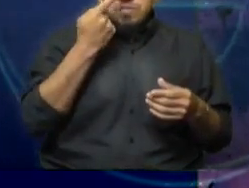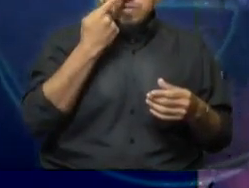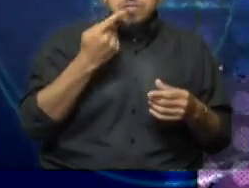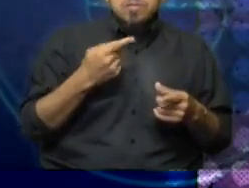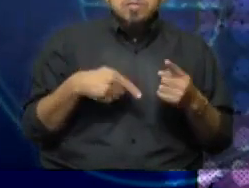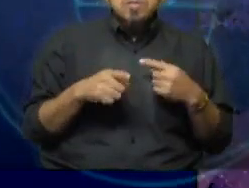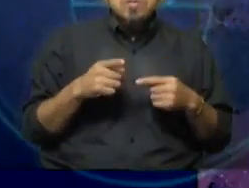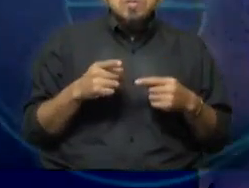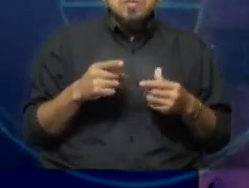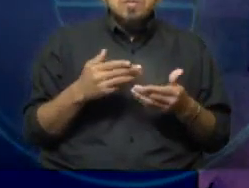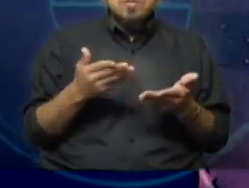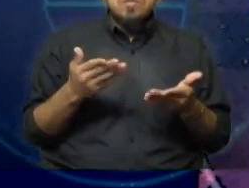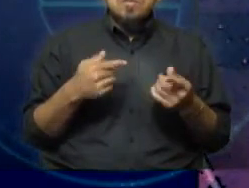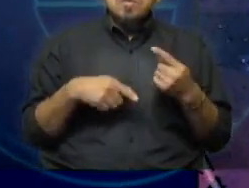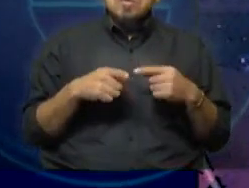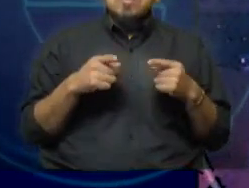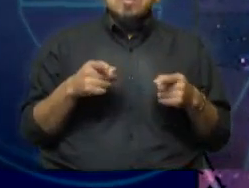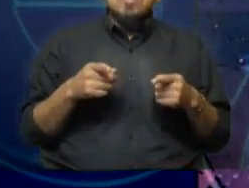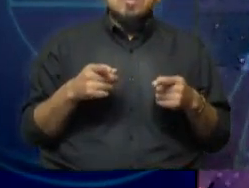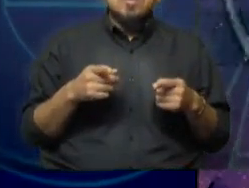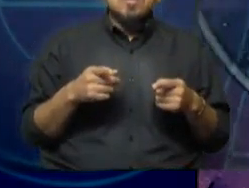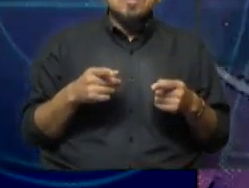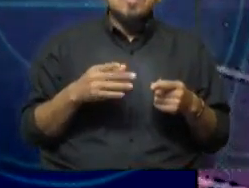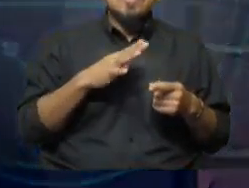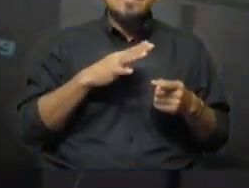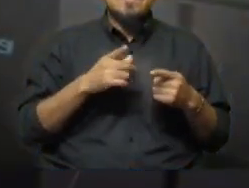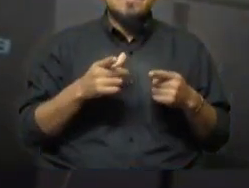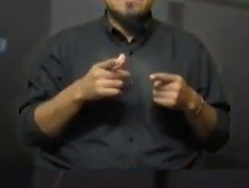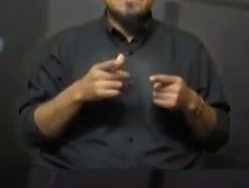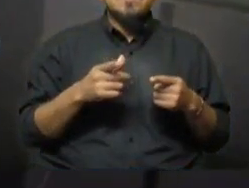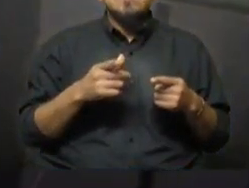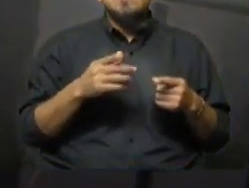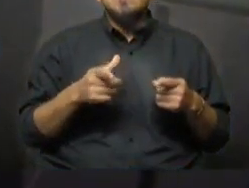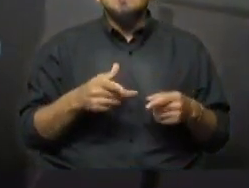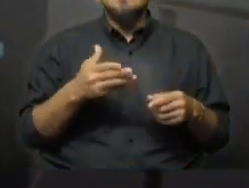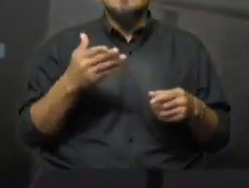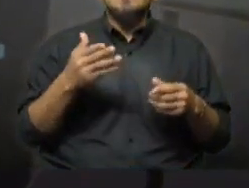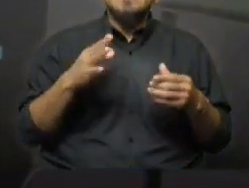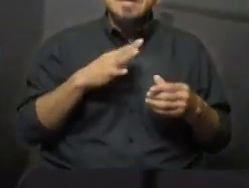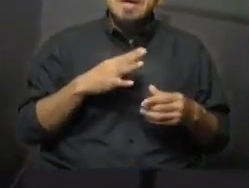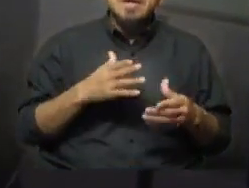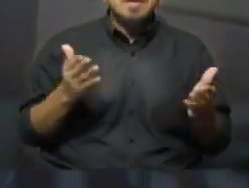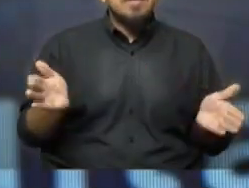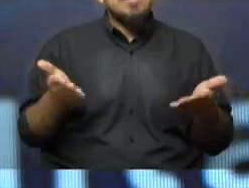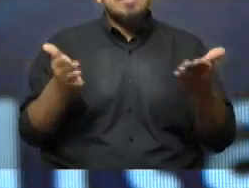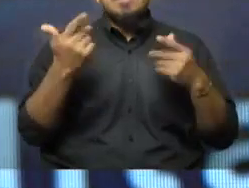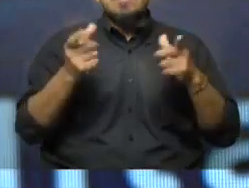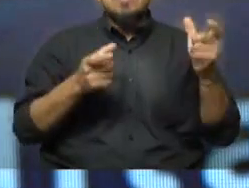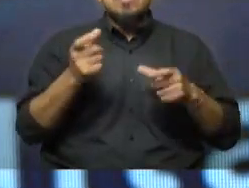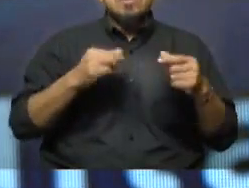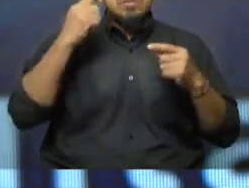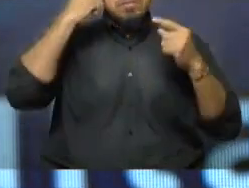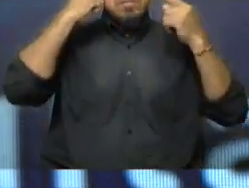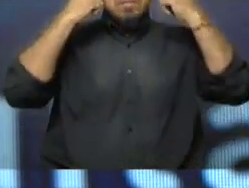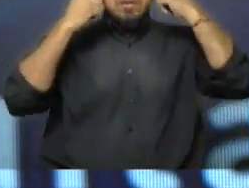eso creo que no es tan así, que tenemos la posibilidad, a través de estos reclamos, de empezar a movilizar un poco a la población a que se cuestione,